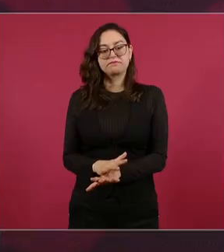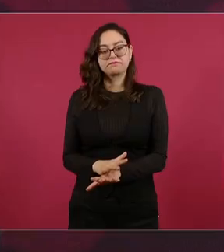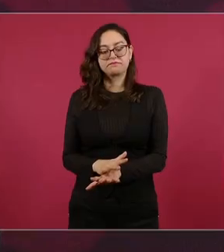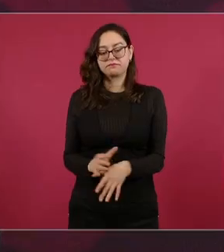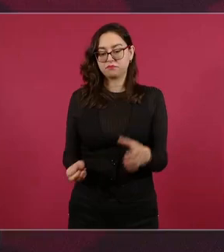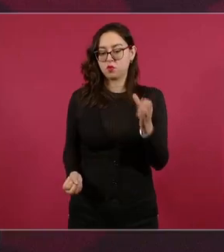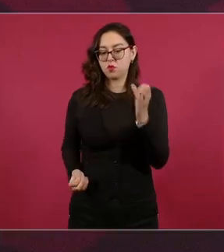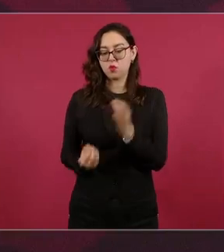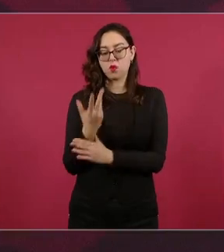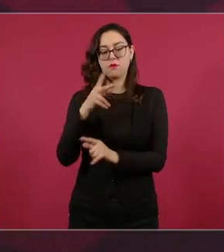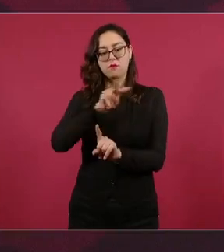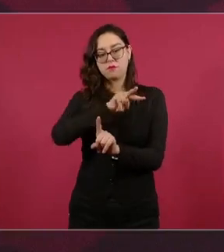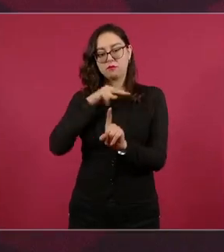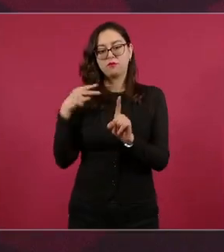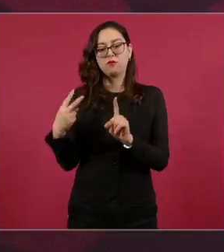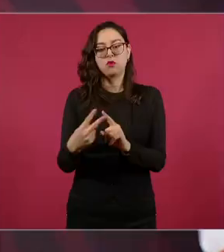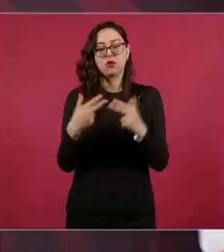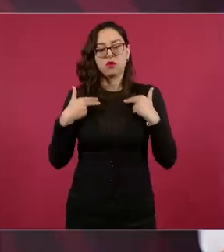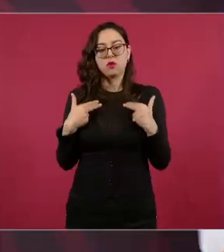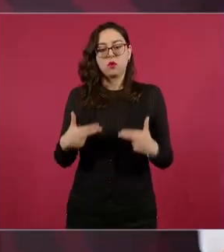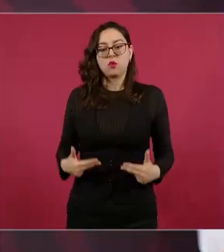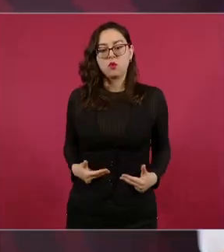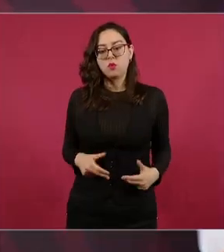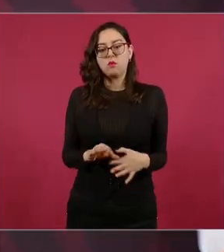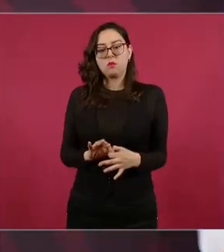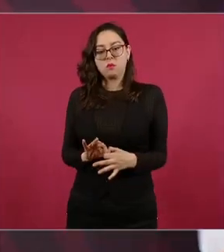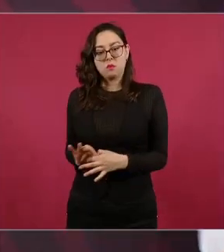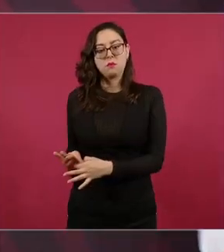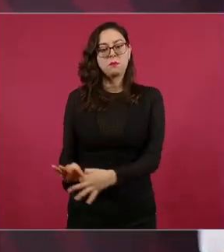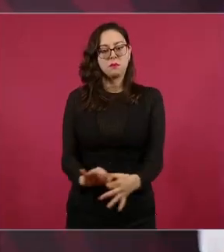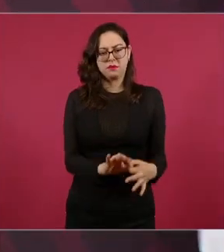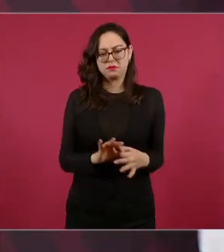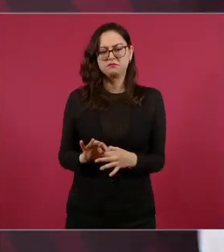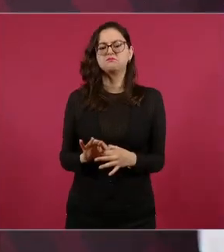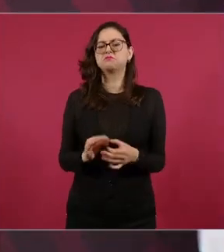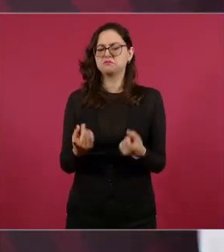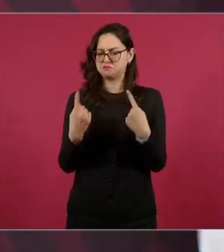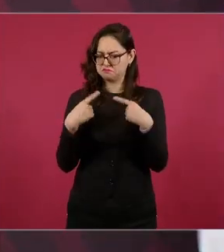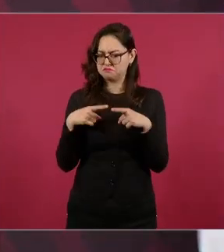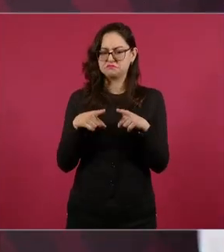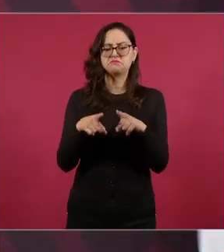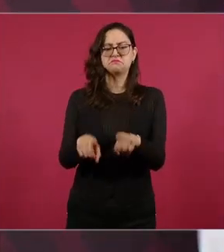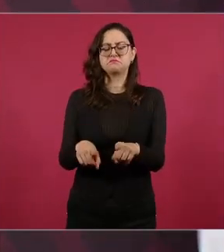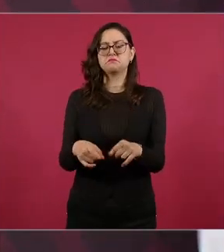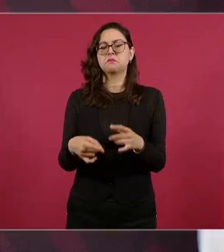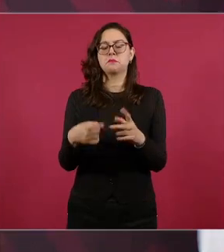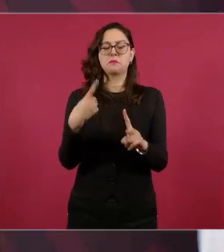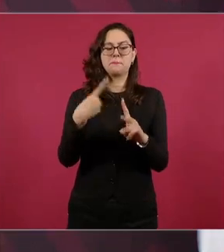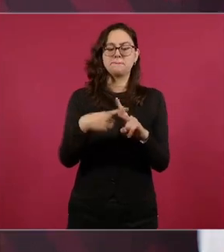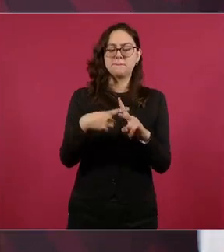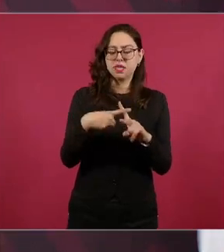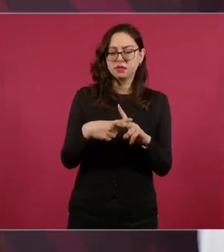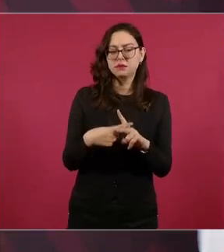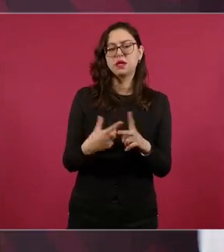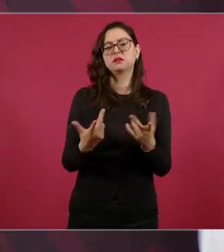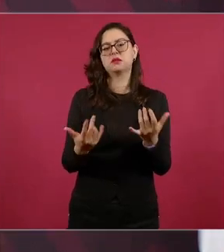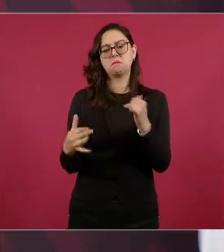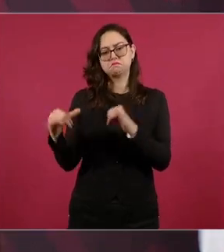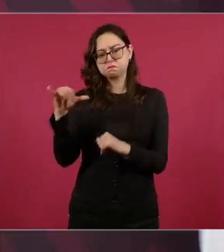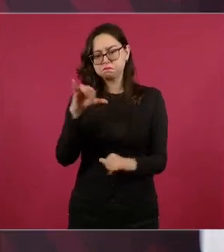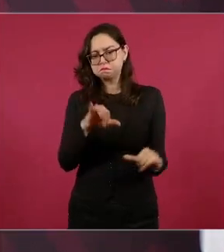humanismo y al mismo tiempo con matemáticas y química y física y